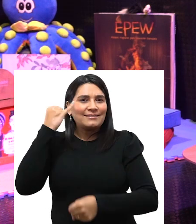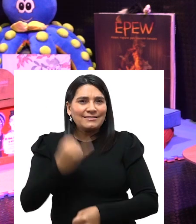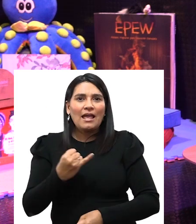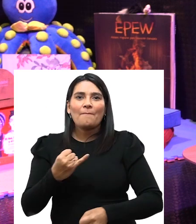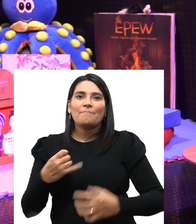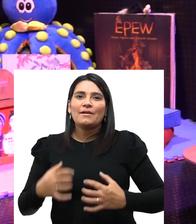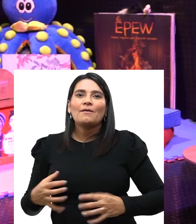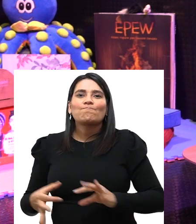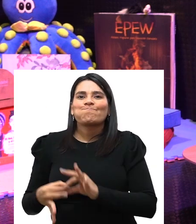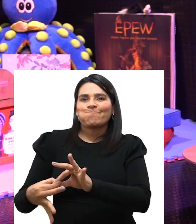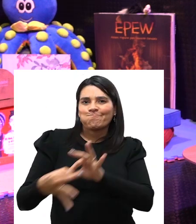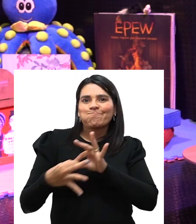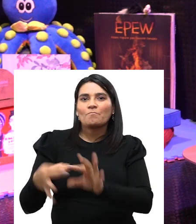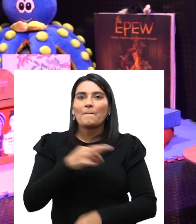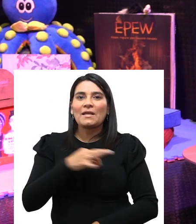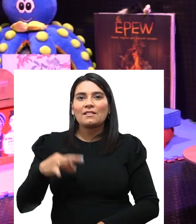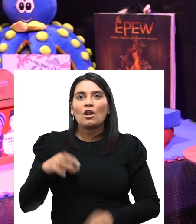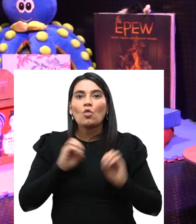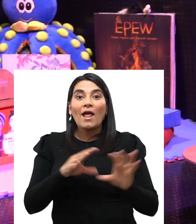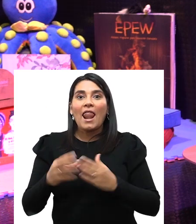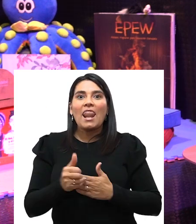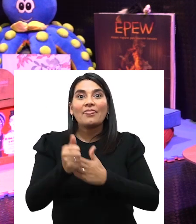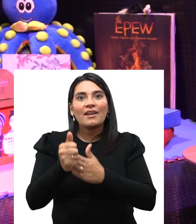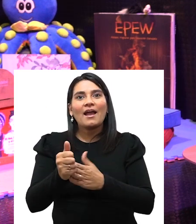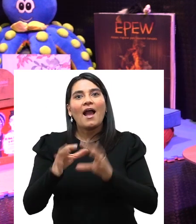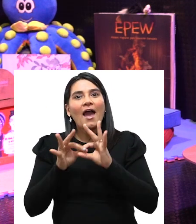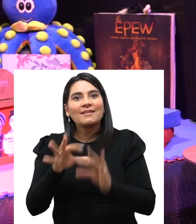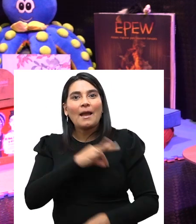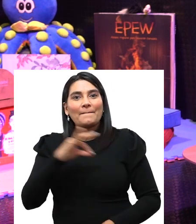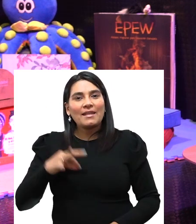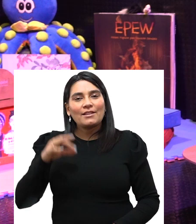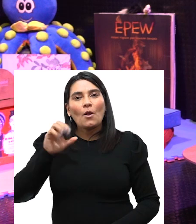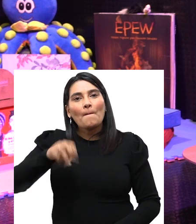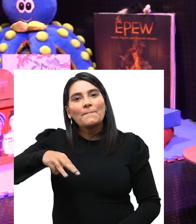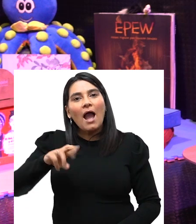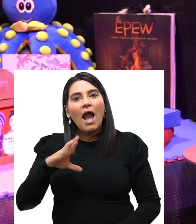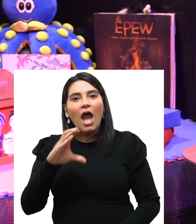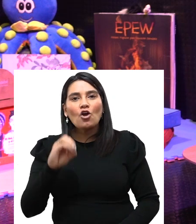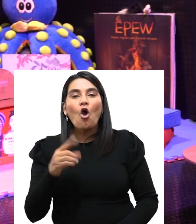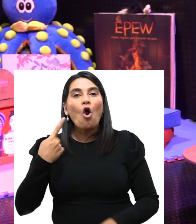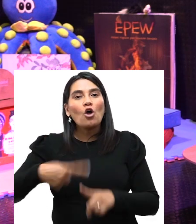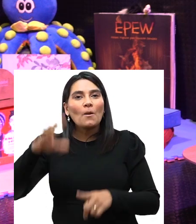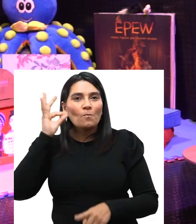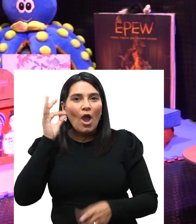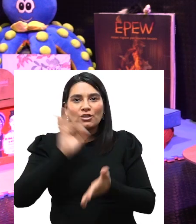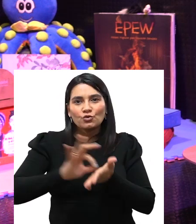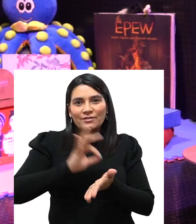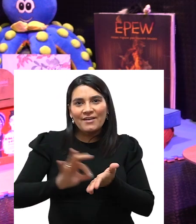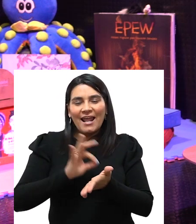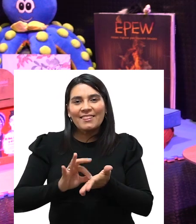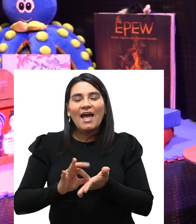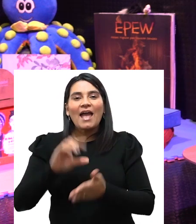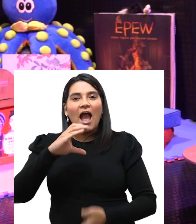al Mineduc, gracias al liderazgo de nuestro ministro Marco Antonio Ávila, junto a nuestra subsecretaria Claudia Lagos y